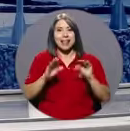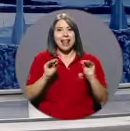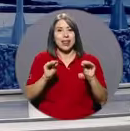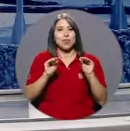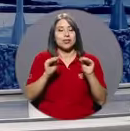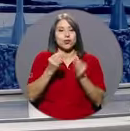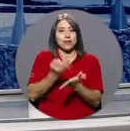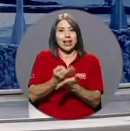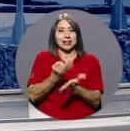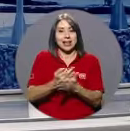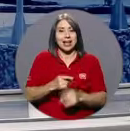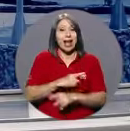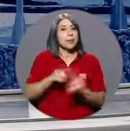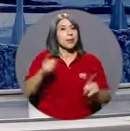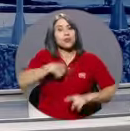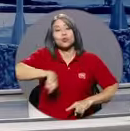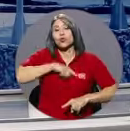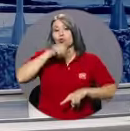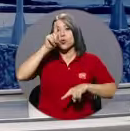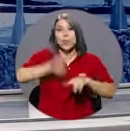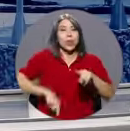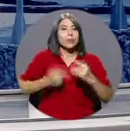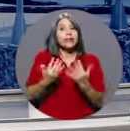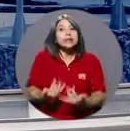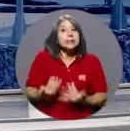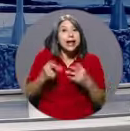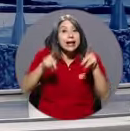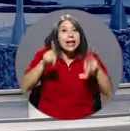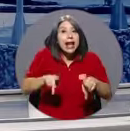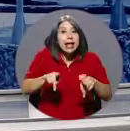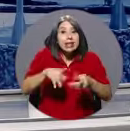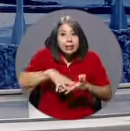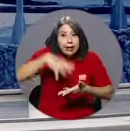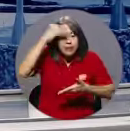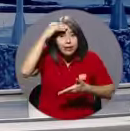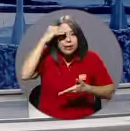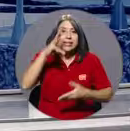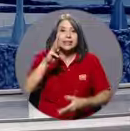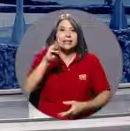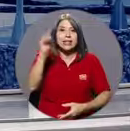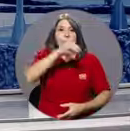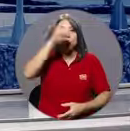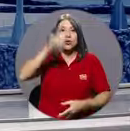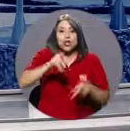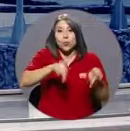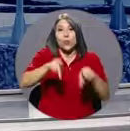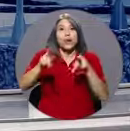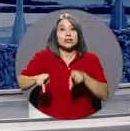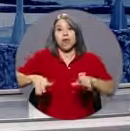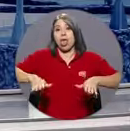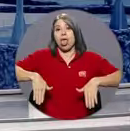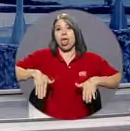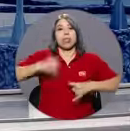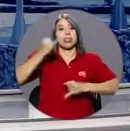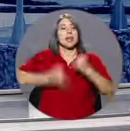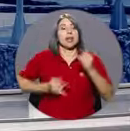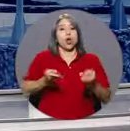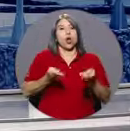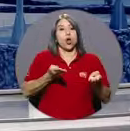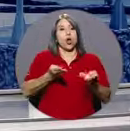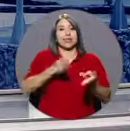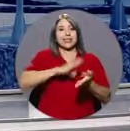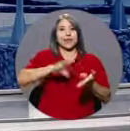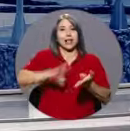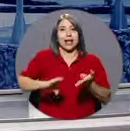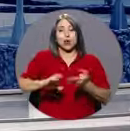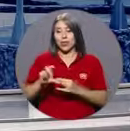financiera que necesita la gente. Pero no podemos esperar que la gente se eduque, ¿verdad? Tenemos 60% de la población que no ha terminado secundaria, 30%